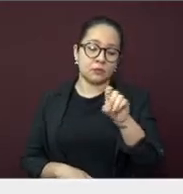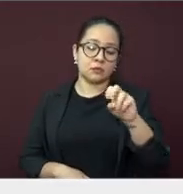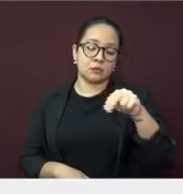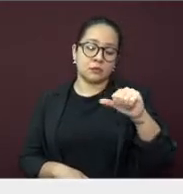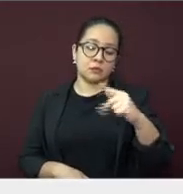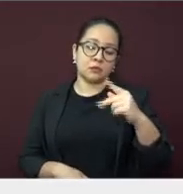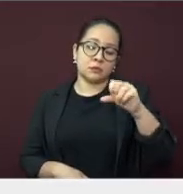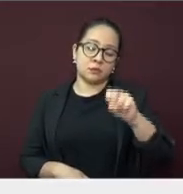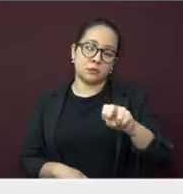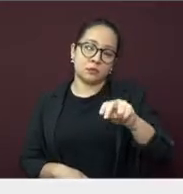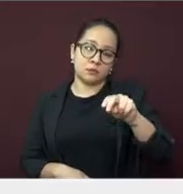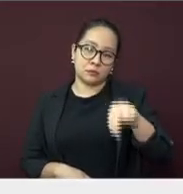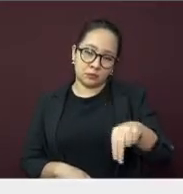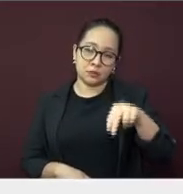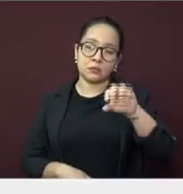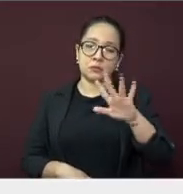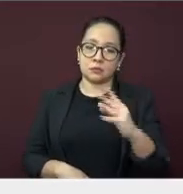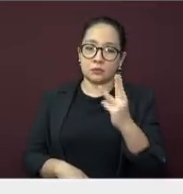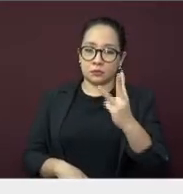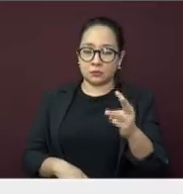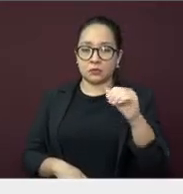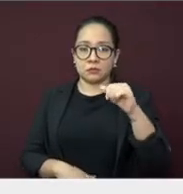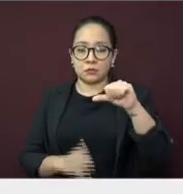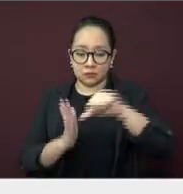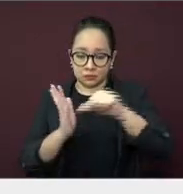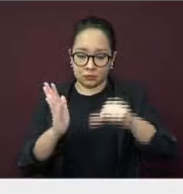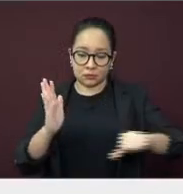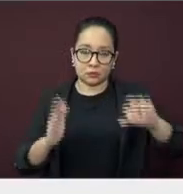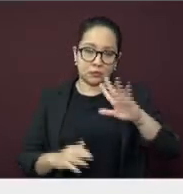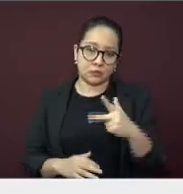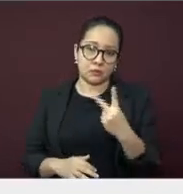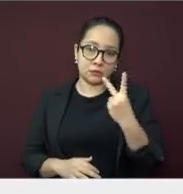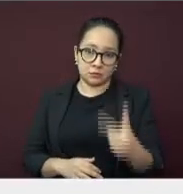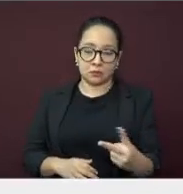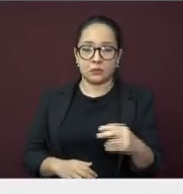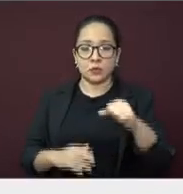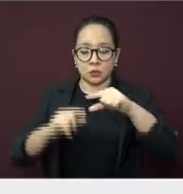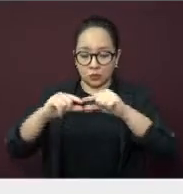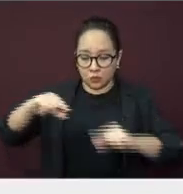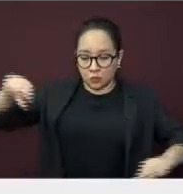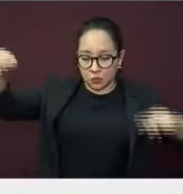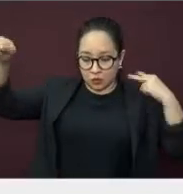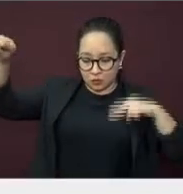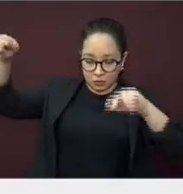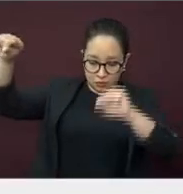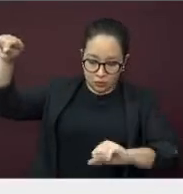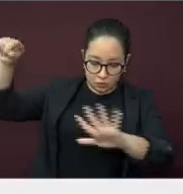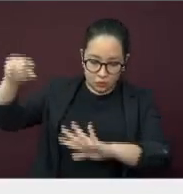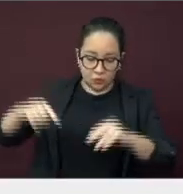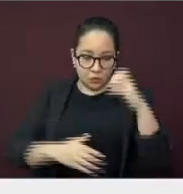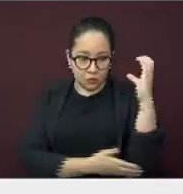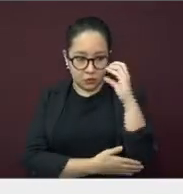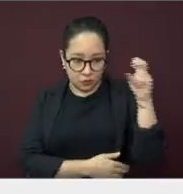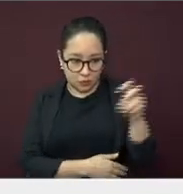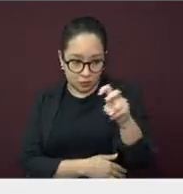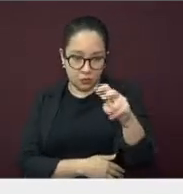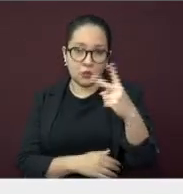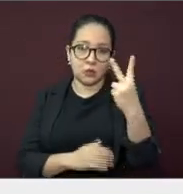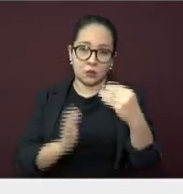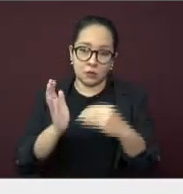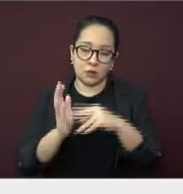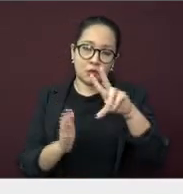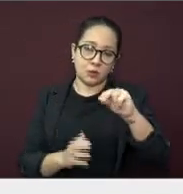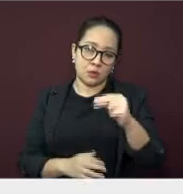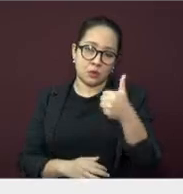altotonga 52 en el sur coatzacoalcos acumula ya dos mil 86 casos